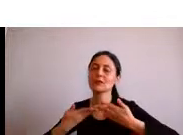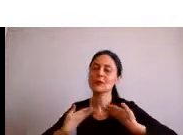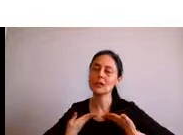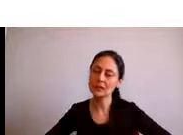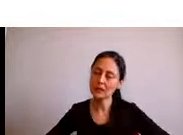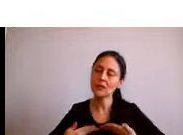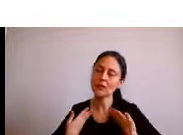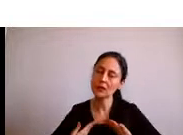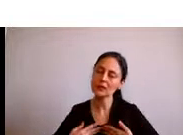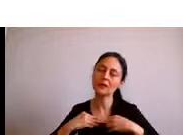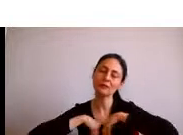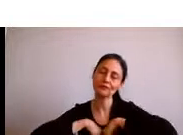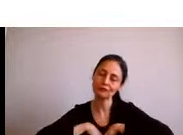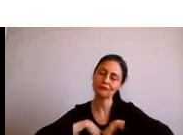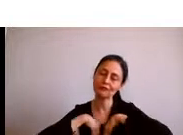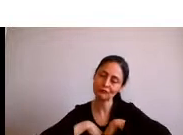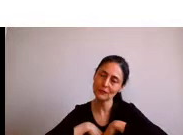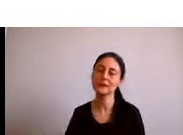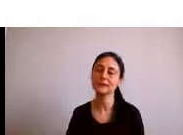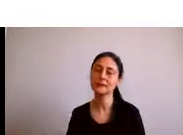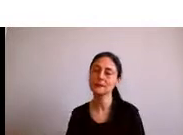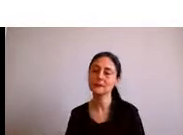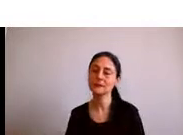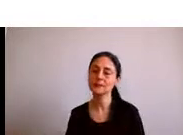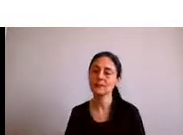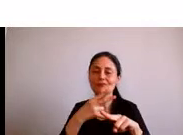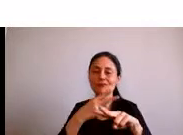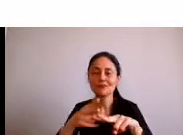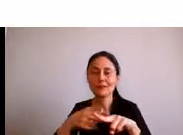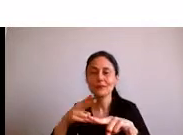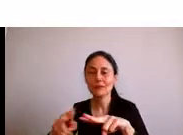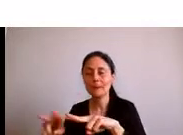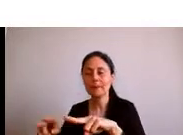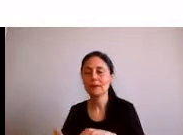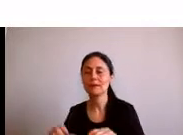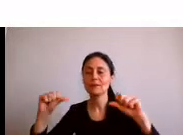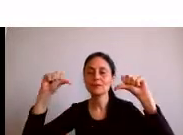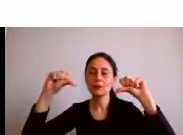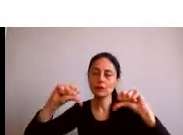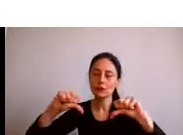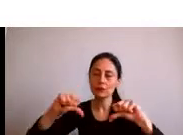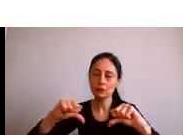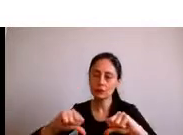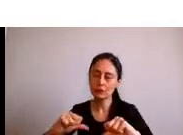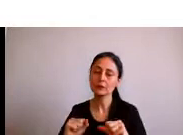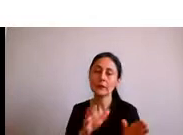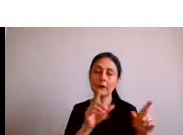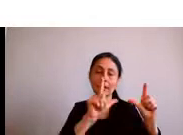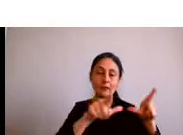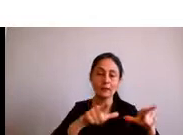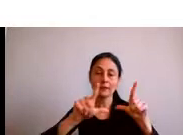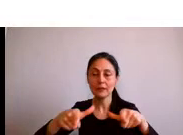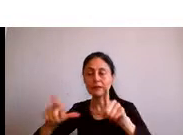repercute en nuestro quehacer, en nuestro desempeño, en todas las áreas, en todas las disciplinas. Ya hay